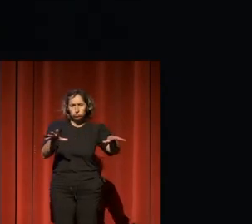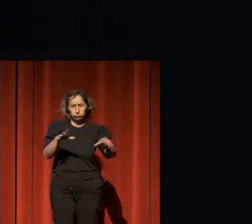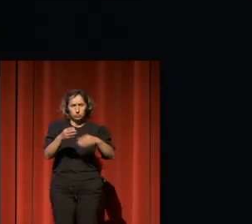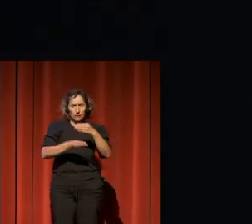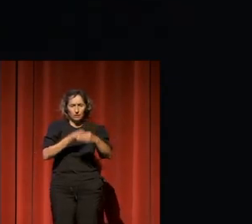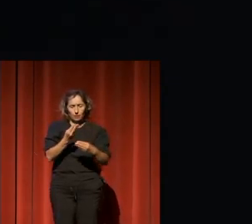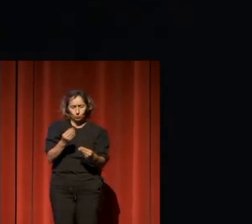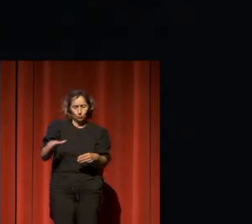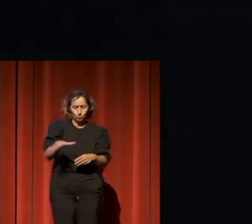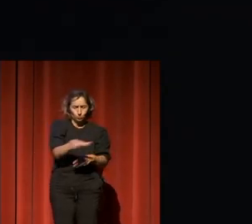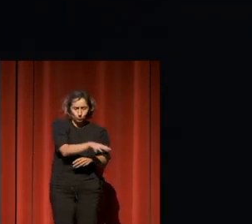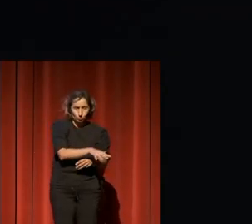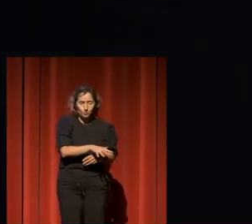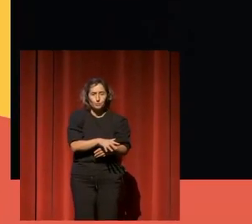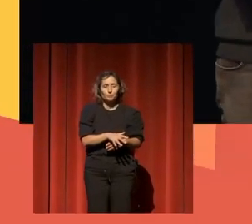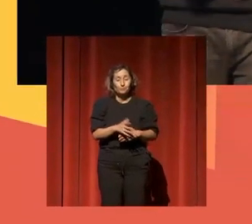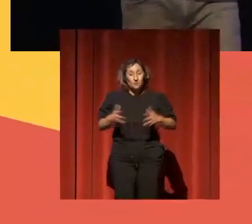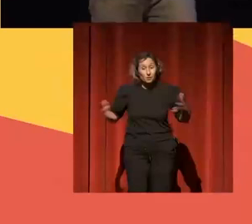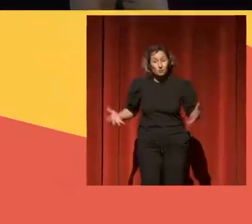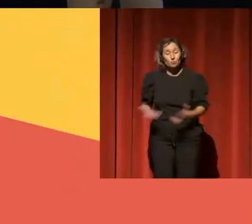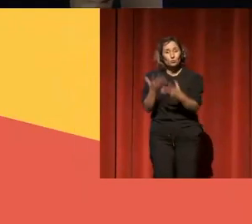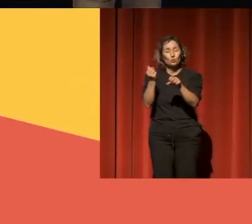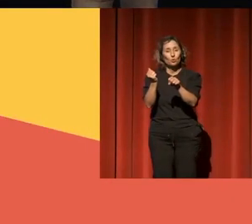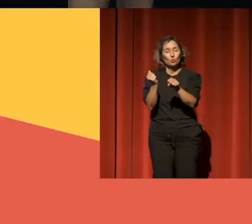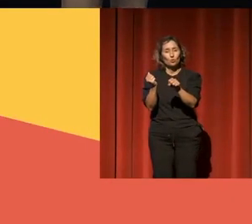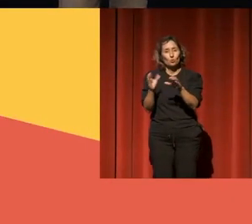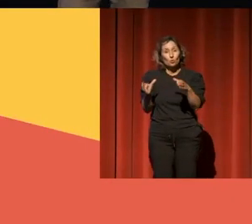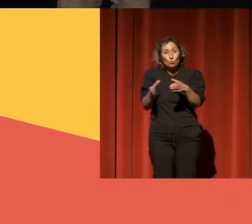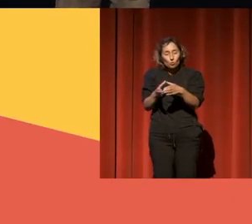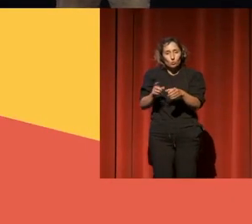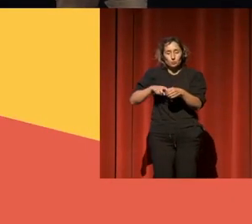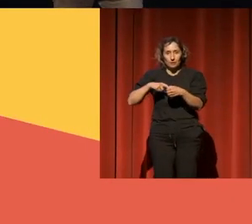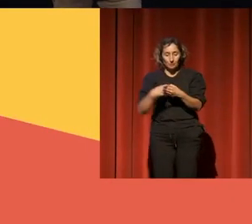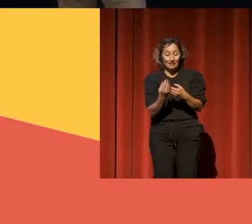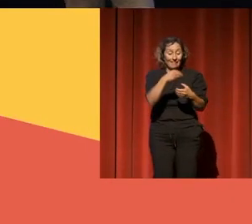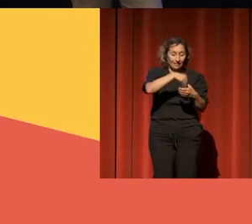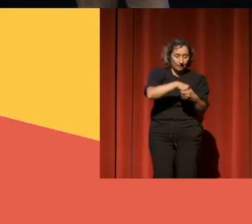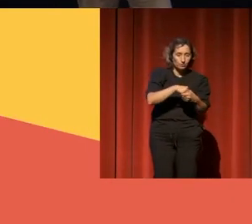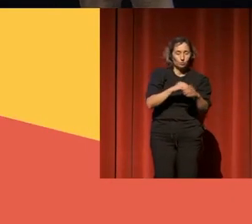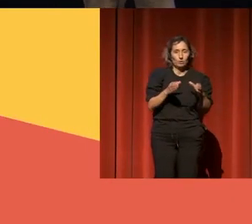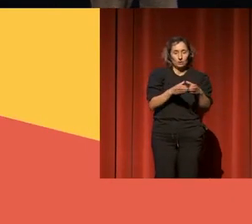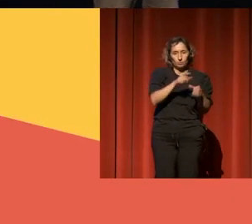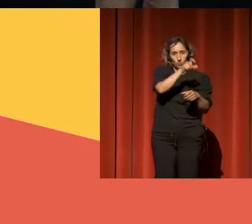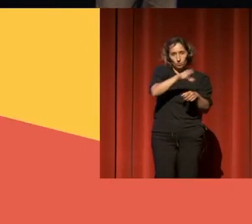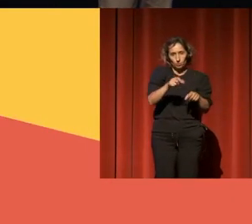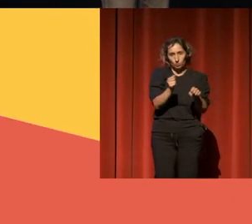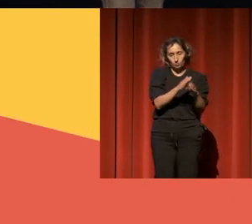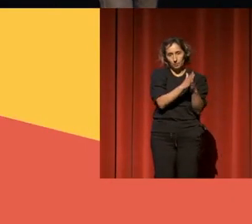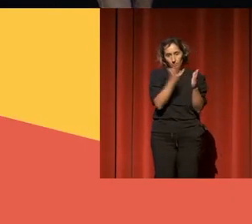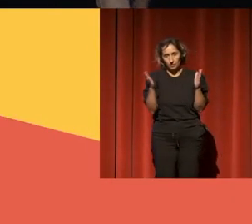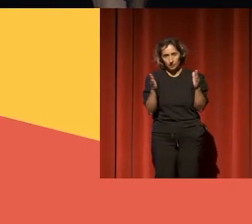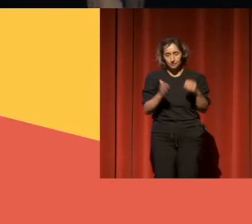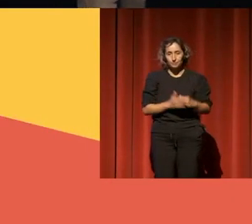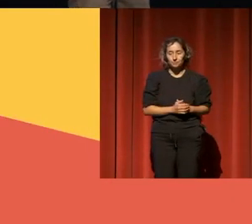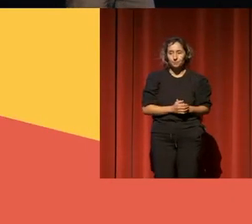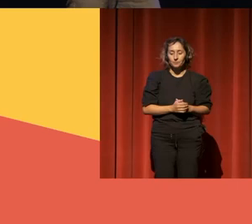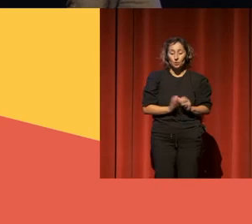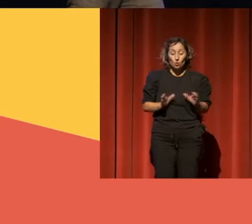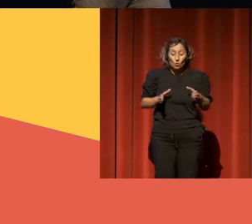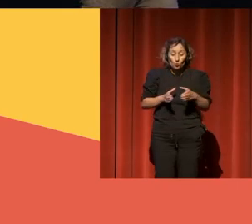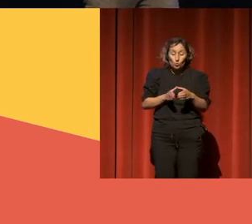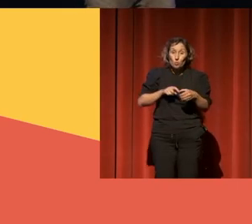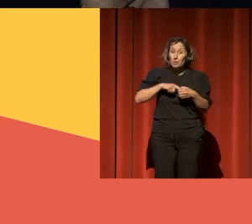impulso de grupos participativos dentro del equipamiento bibliotecario por grupos participativos